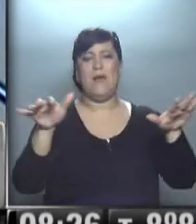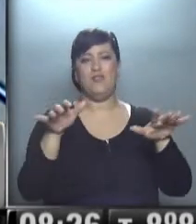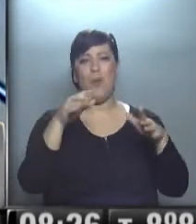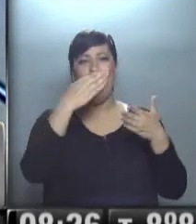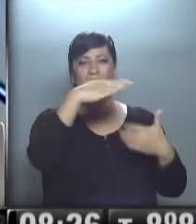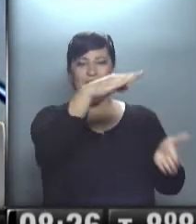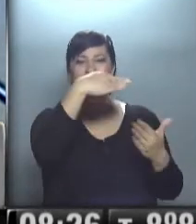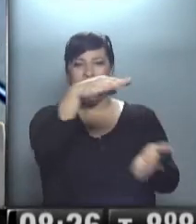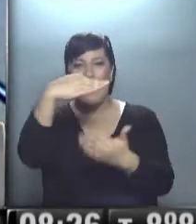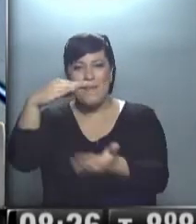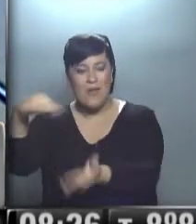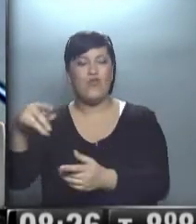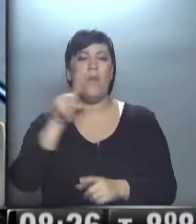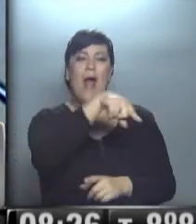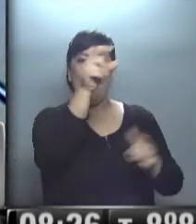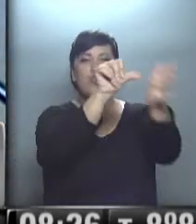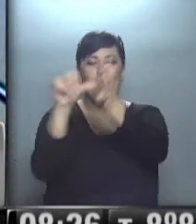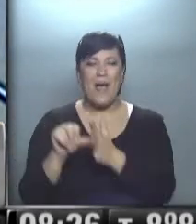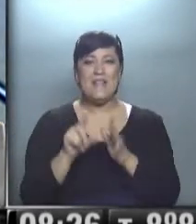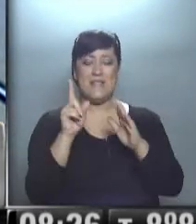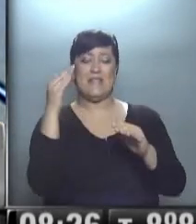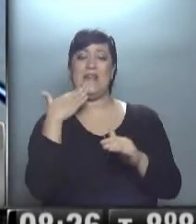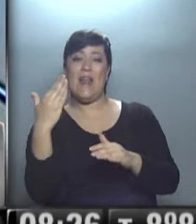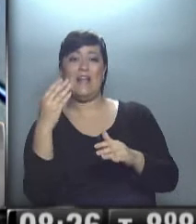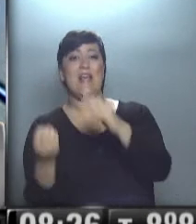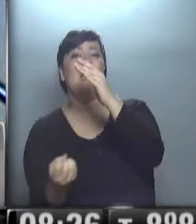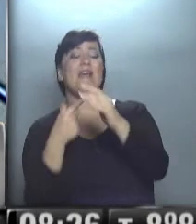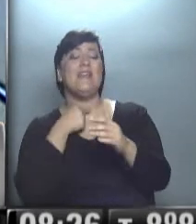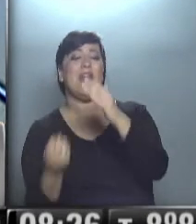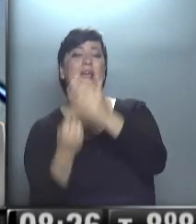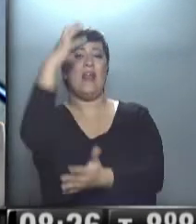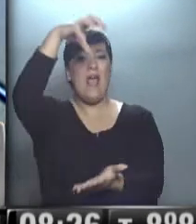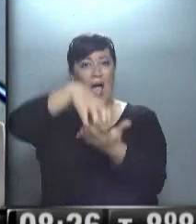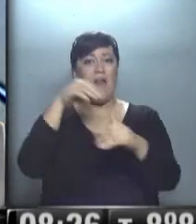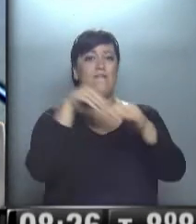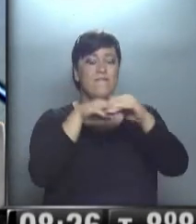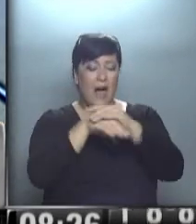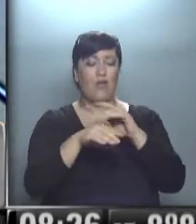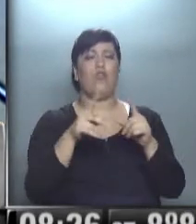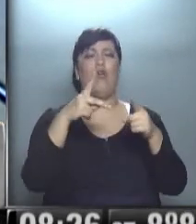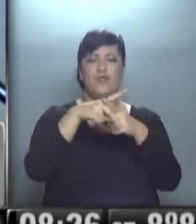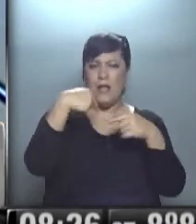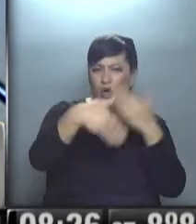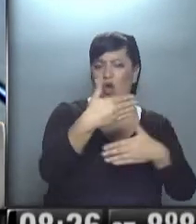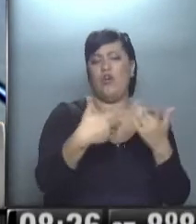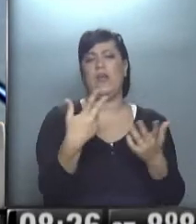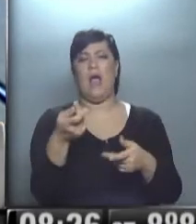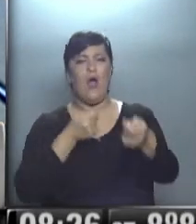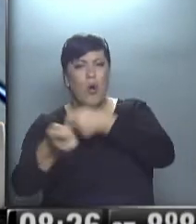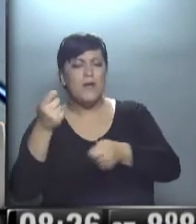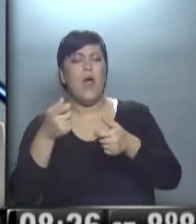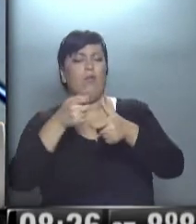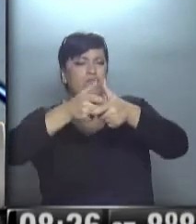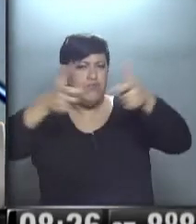financiamiento hacia el desarrollo de los países y la integración productiva comercial y tecnológica nos parece gravitante en